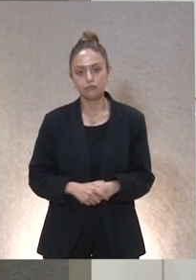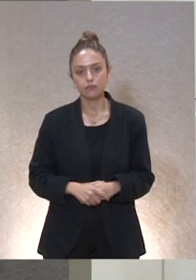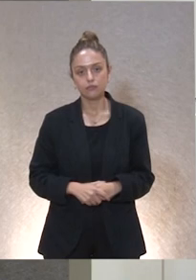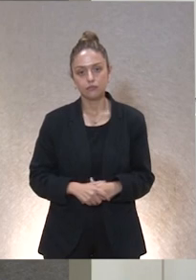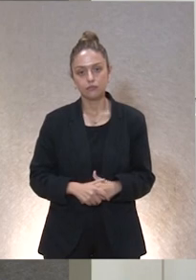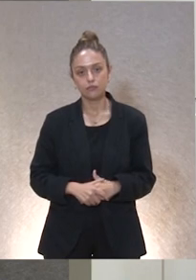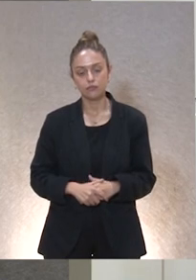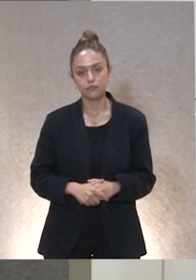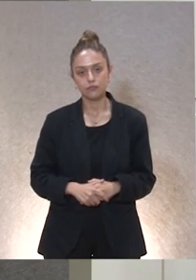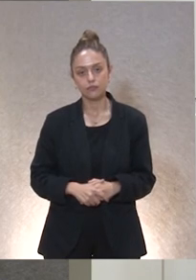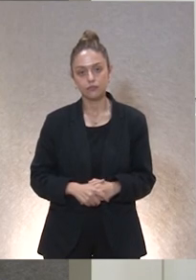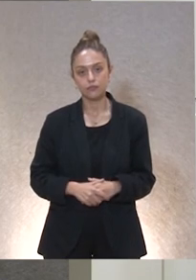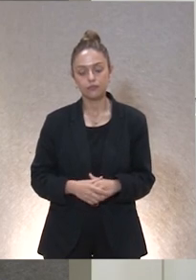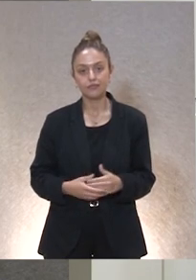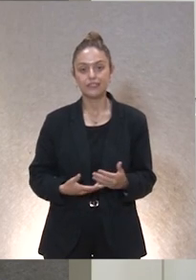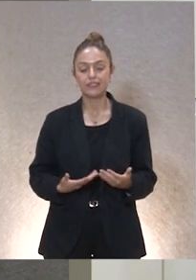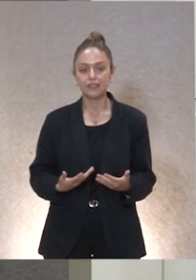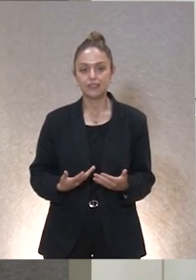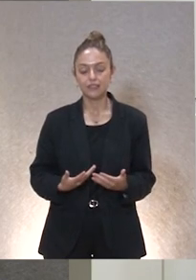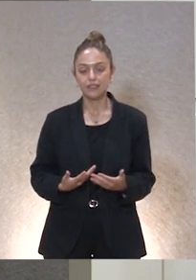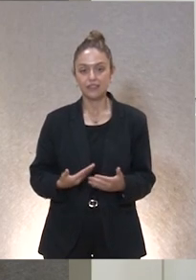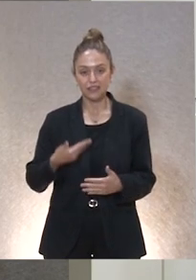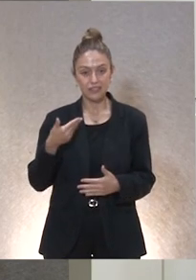eh a saber